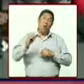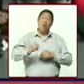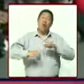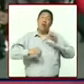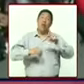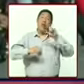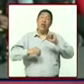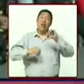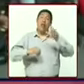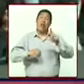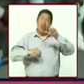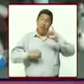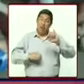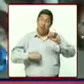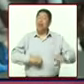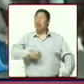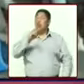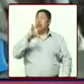¡Bobo!